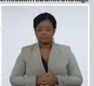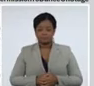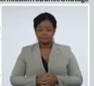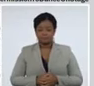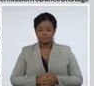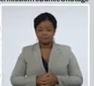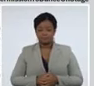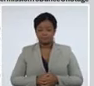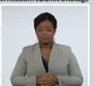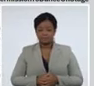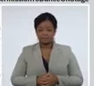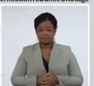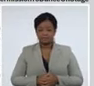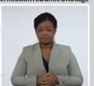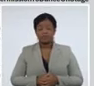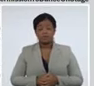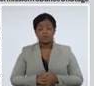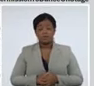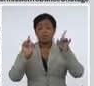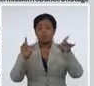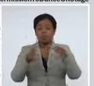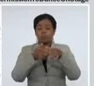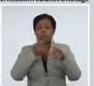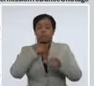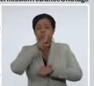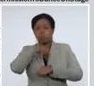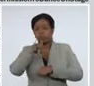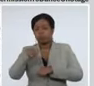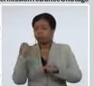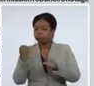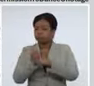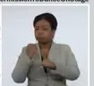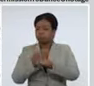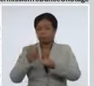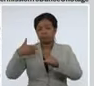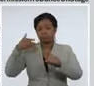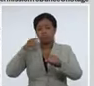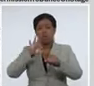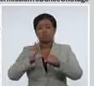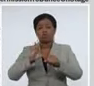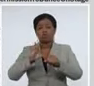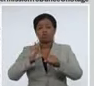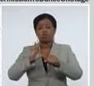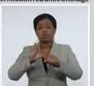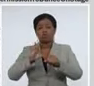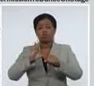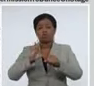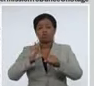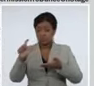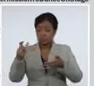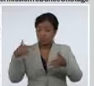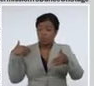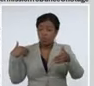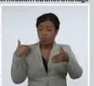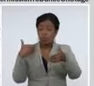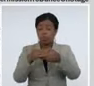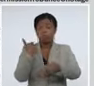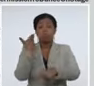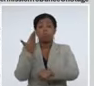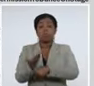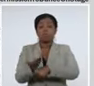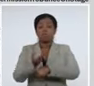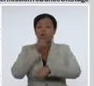partido. Evaluaremos cuánto se ha hecho del octavo Congreso del Partido Comunista de Cuba, cambiar